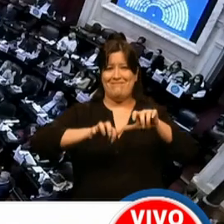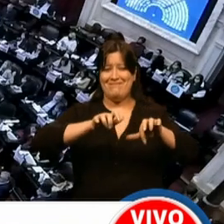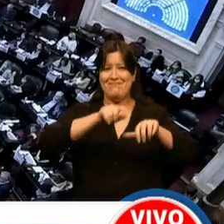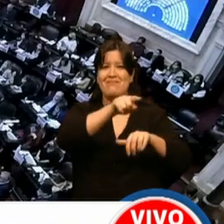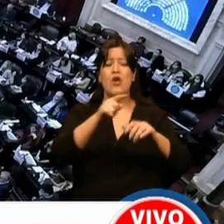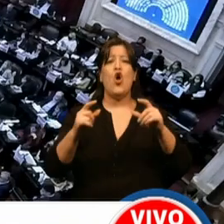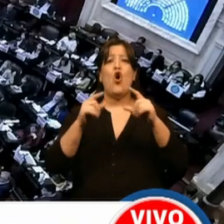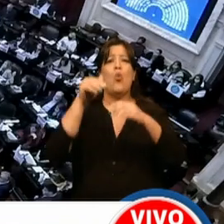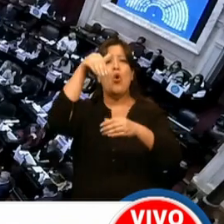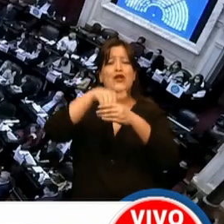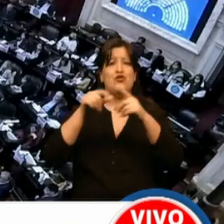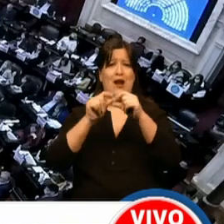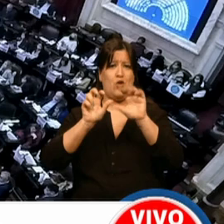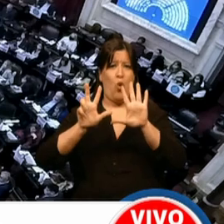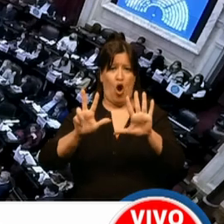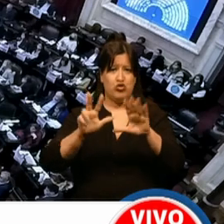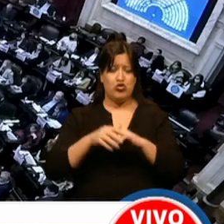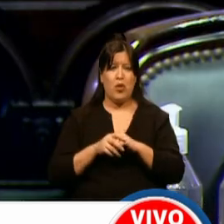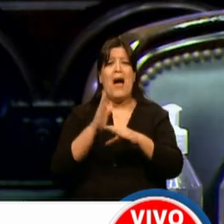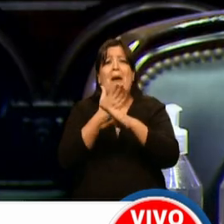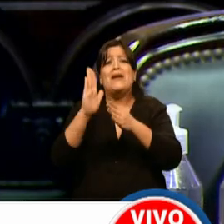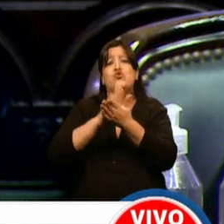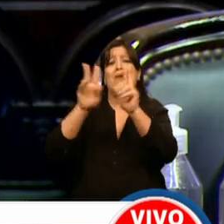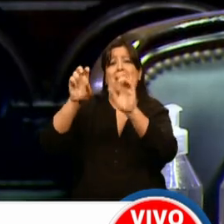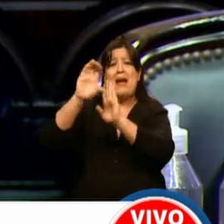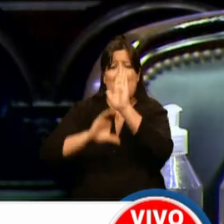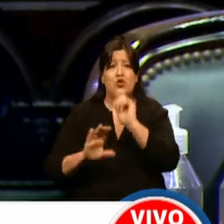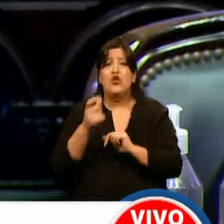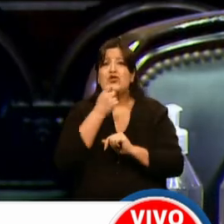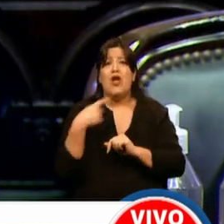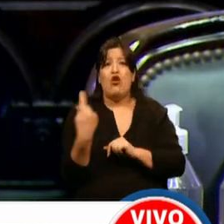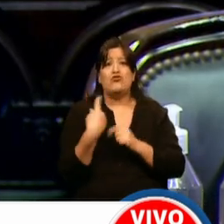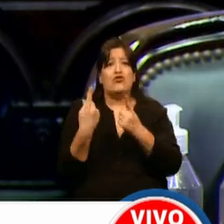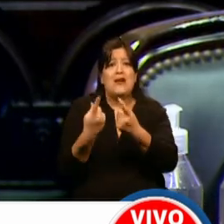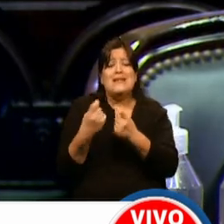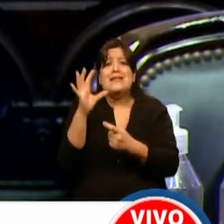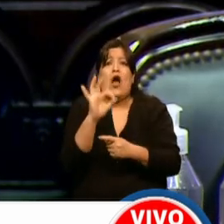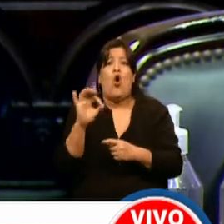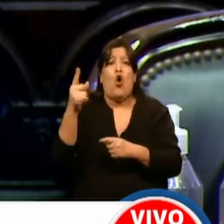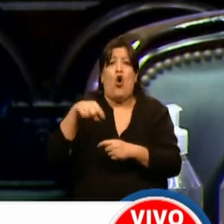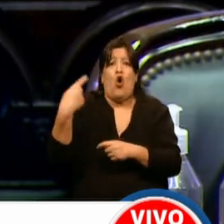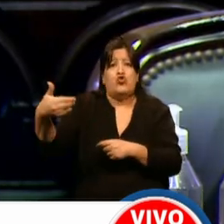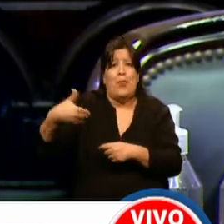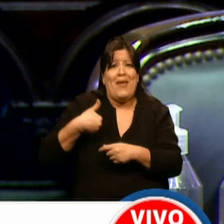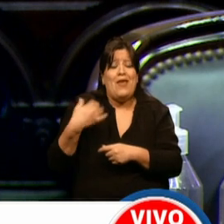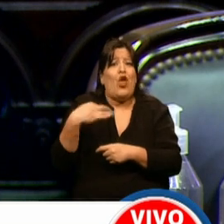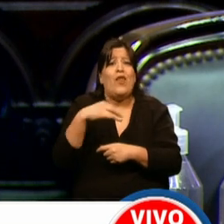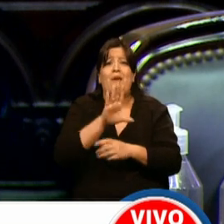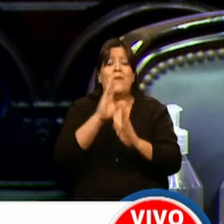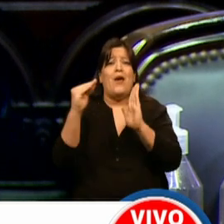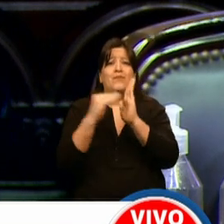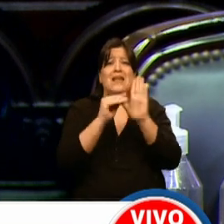votación del artículo 8 más allá del capítulo si hay una necesidad u otro pedido que se vote en